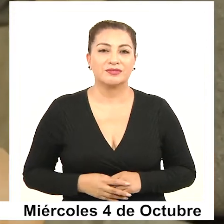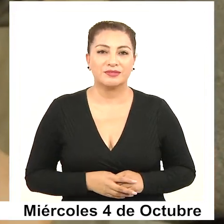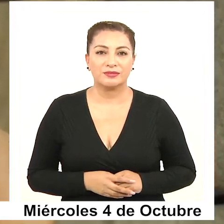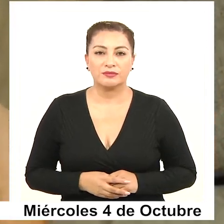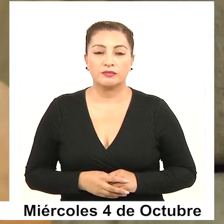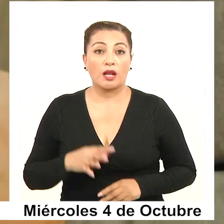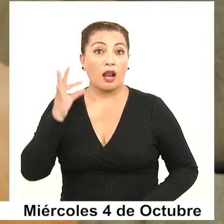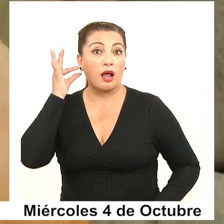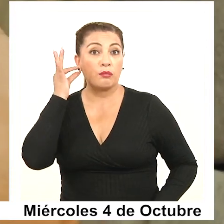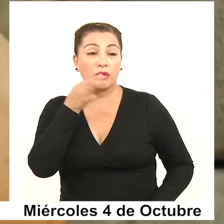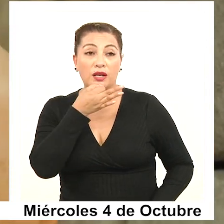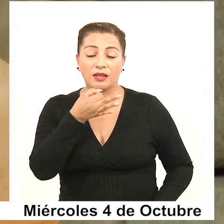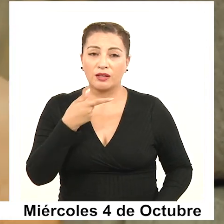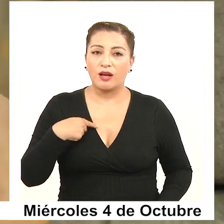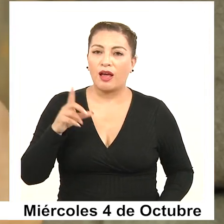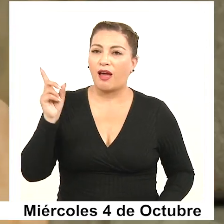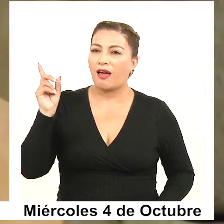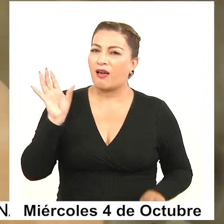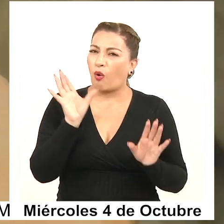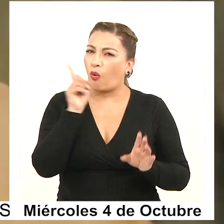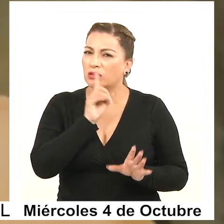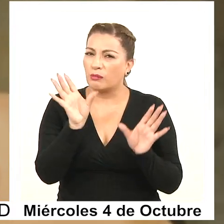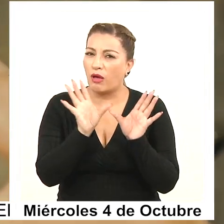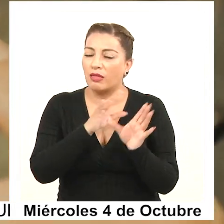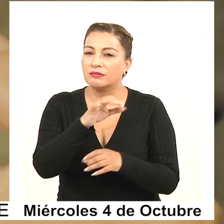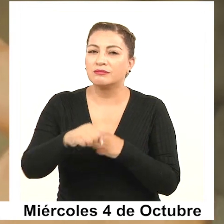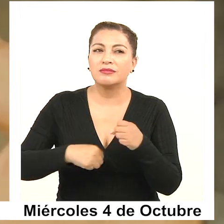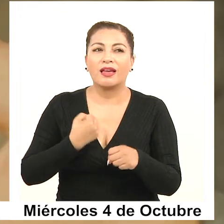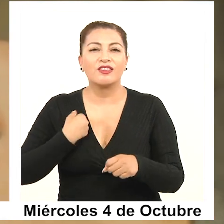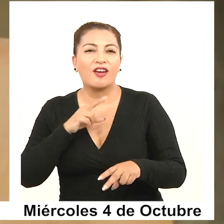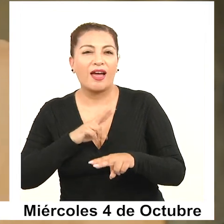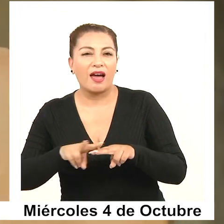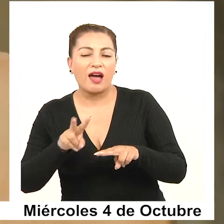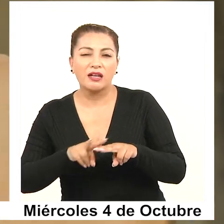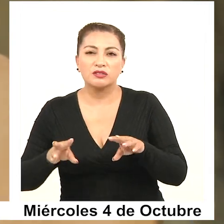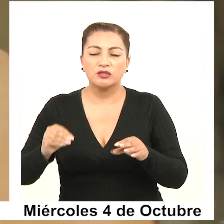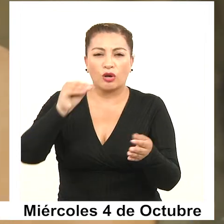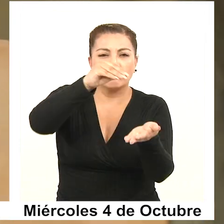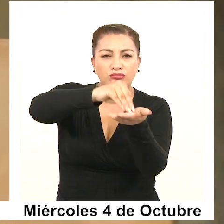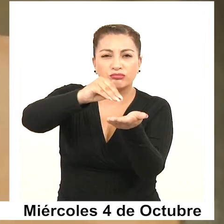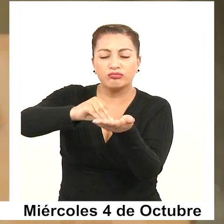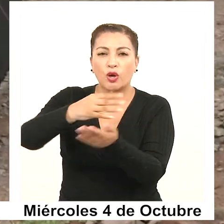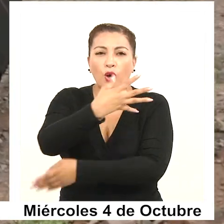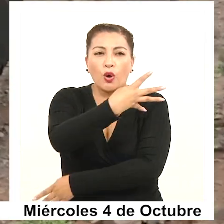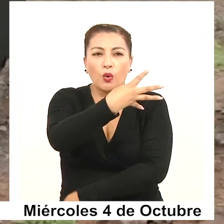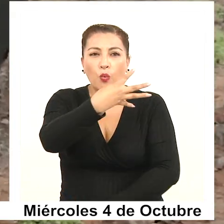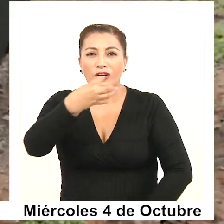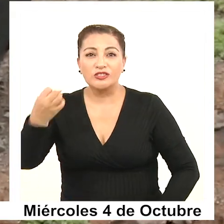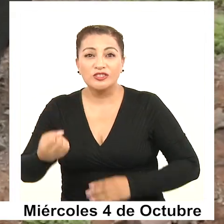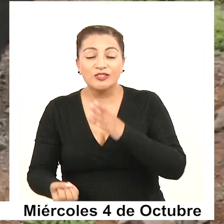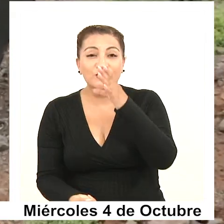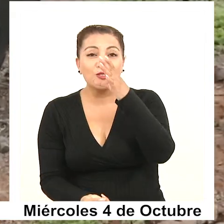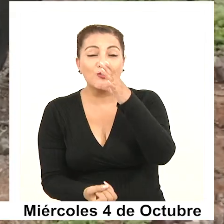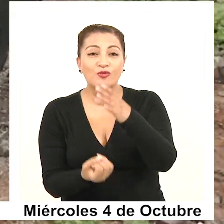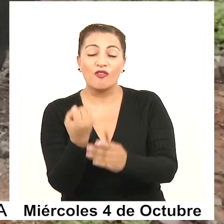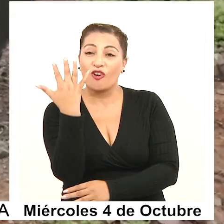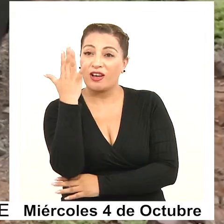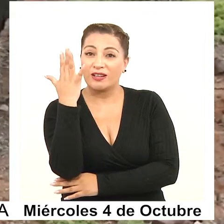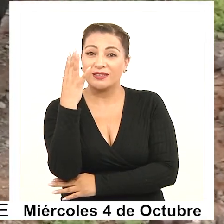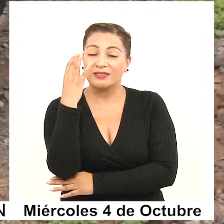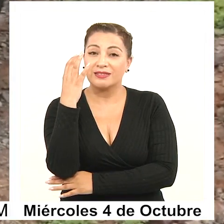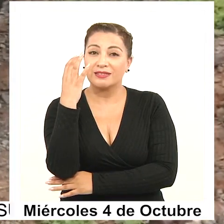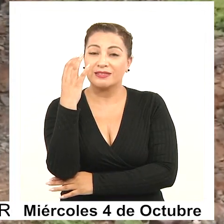Raquel Pinto en la última década ha logrado introducir alrededor de 400 ejemplares del cactus